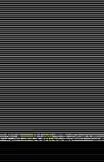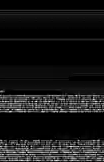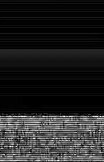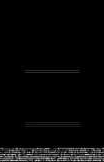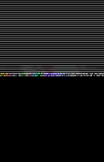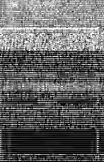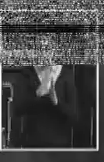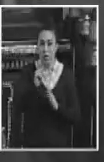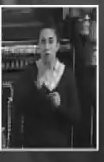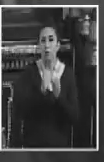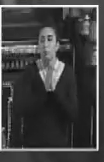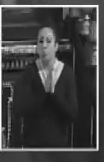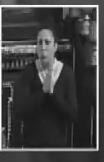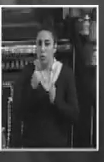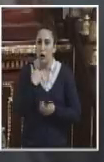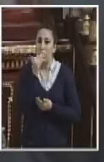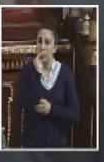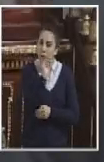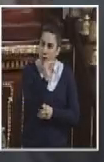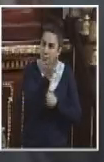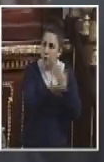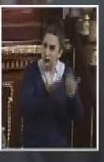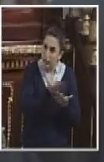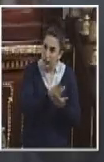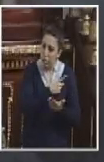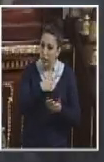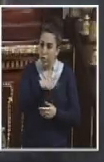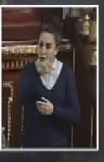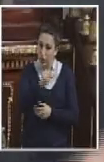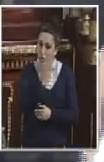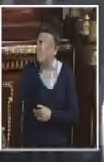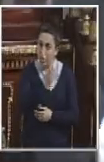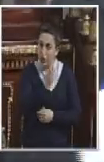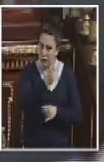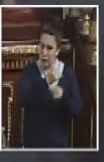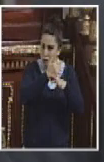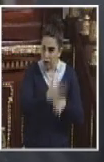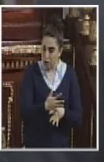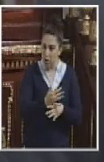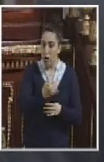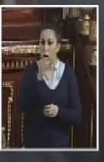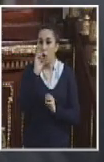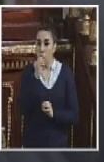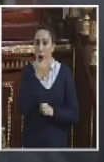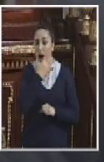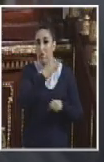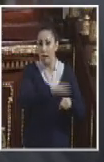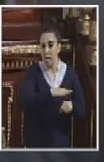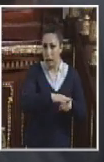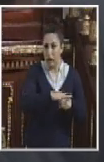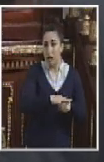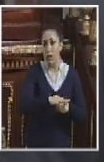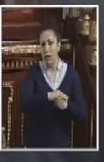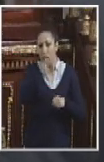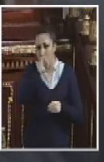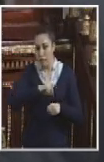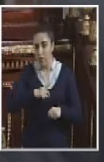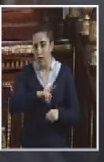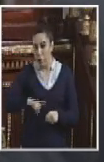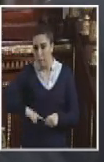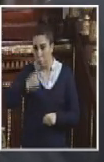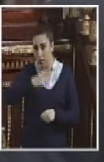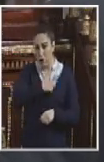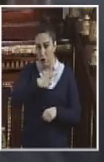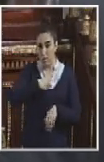le pedimos rechazar de plano este comunicado y, por el contrario, dar vista a la jefa de gobierno para que se apegue